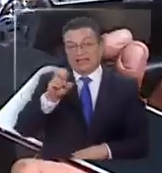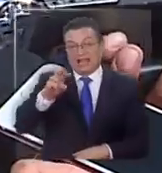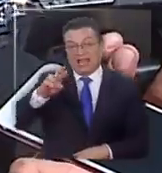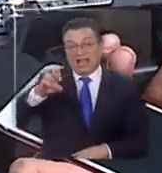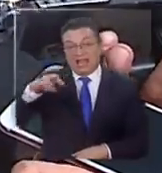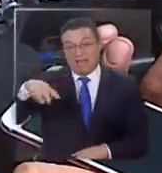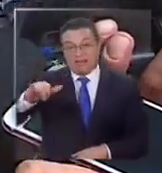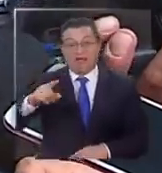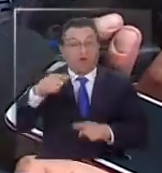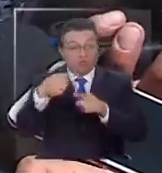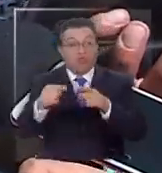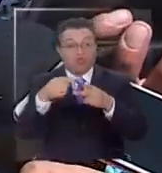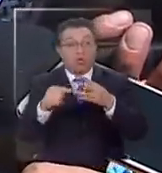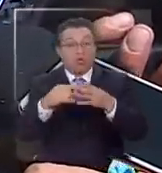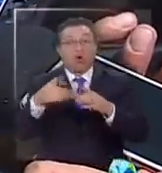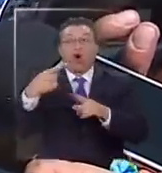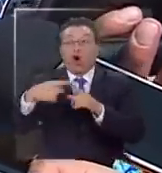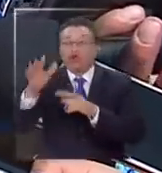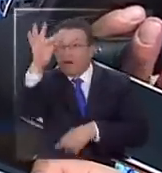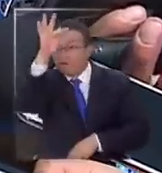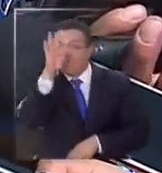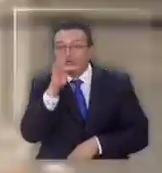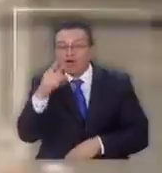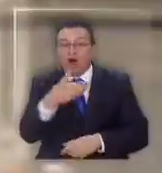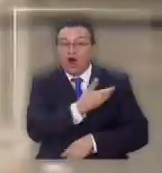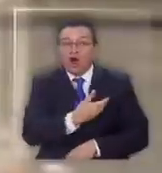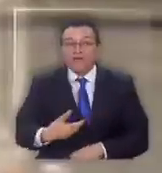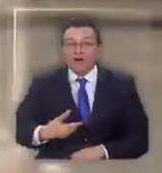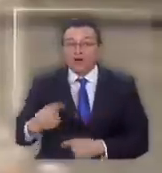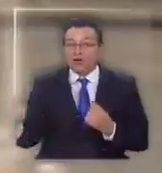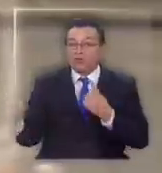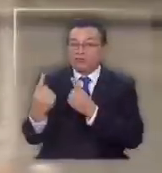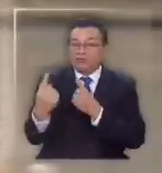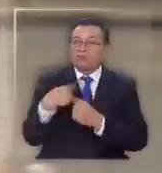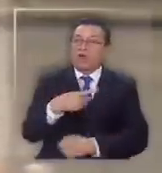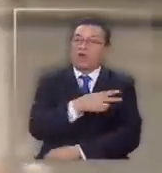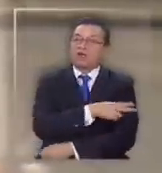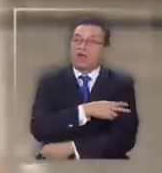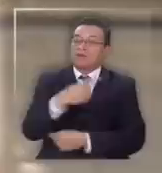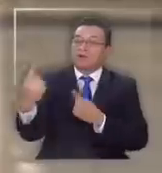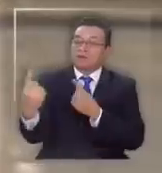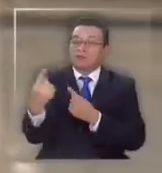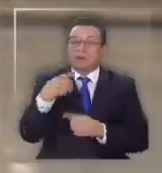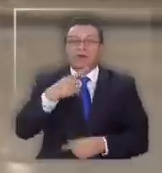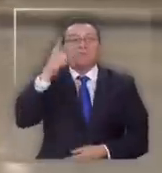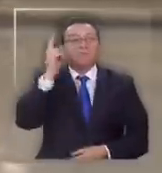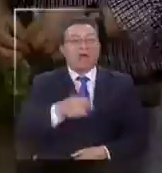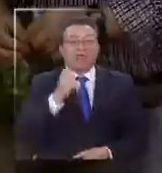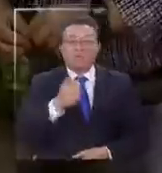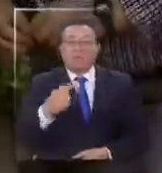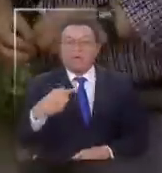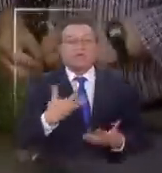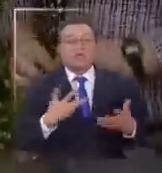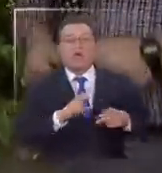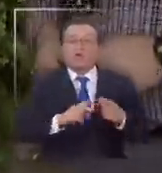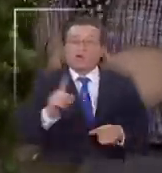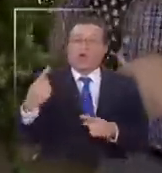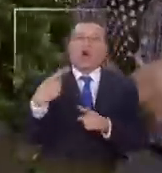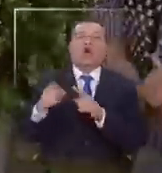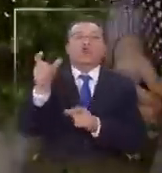diversos episodios fueron otros funcionarios de gobierno y no sus superiores los que determinaban las acciones de su